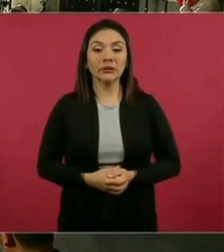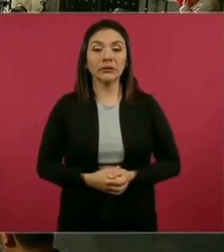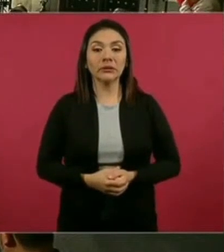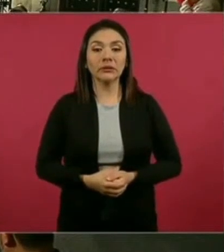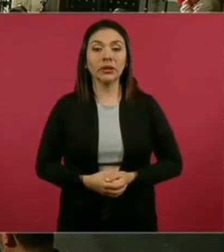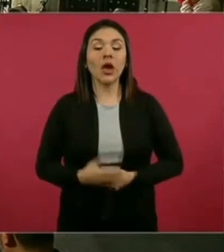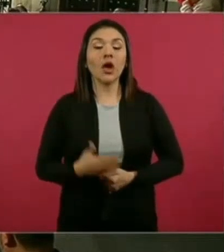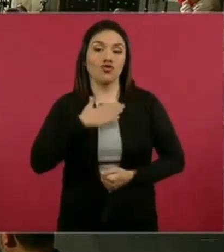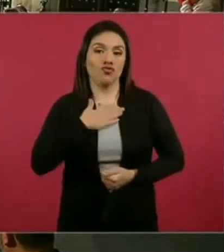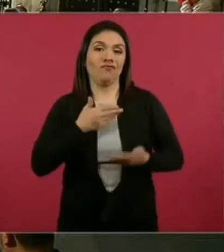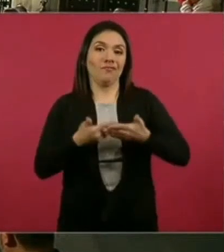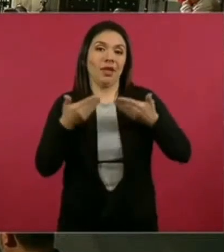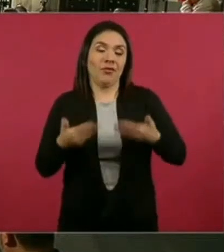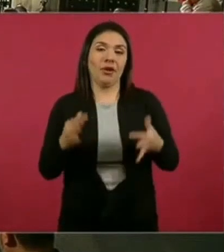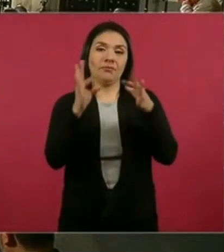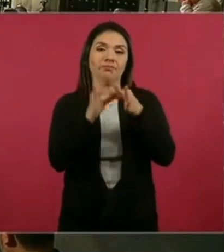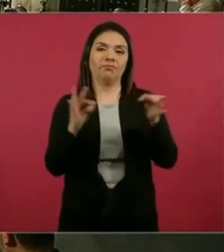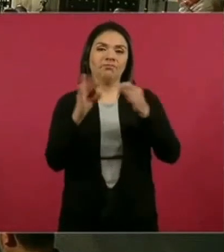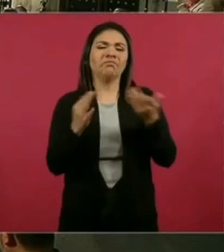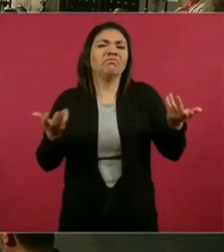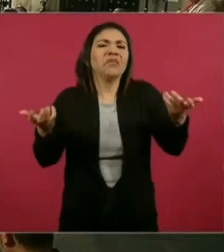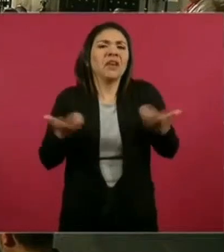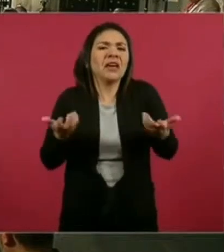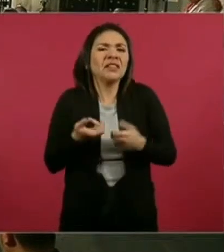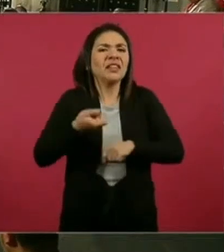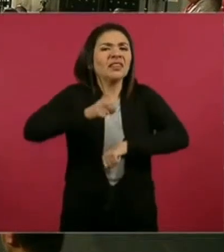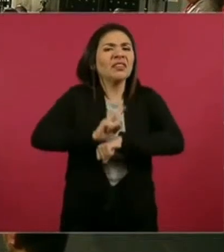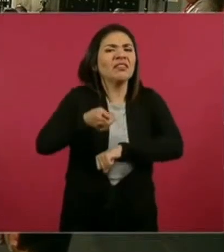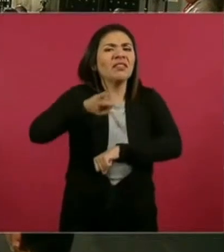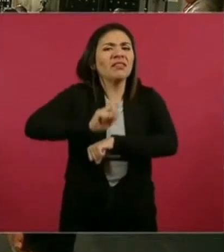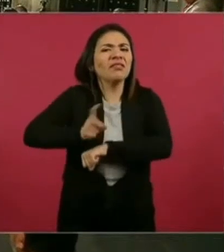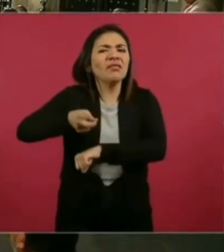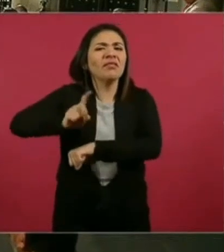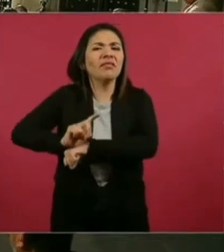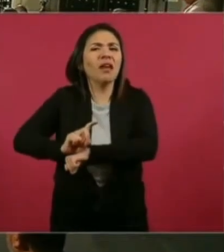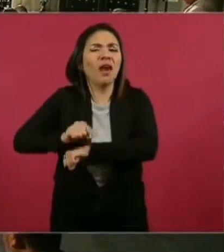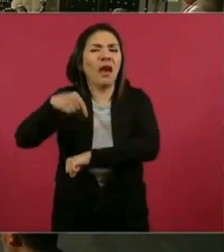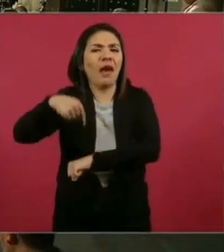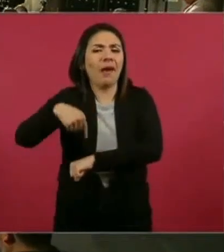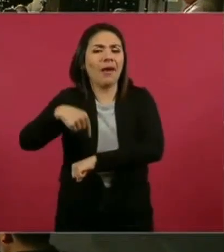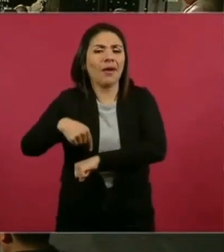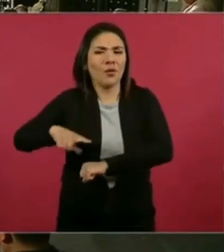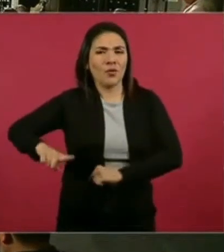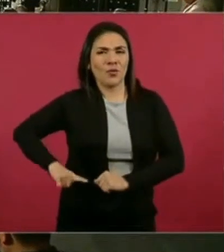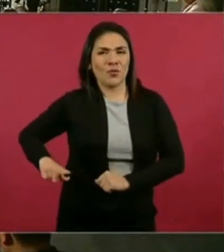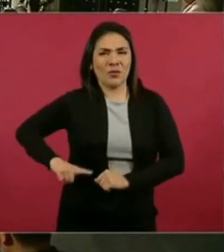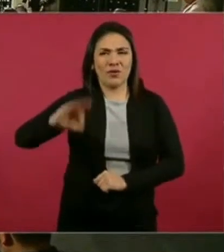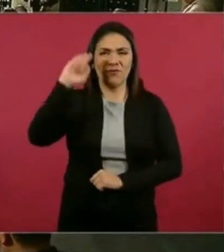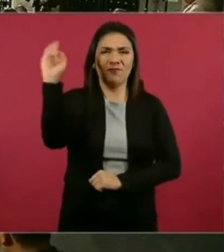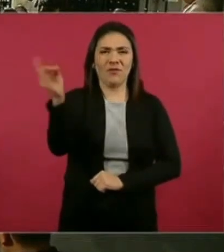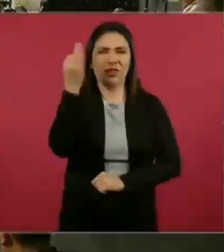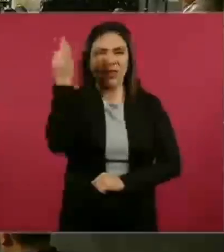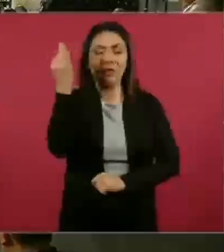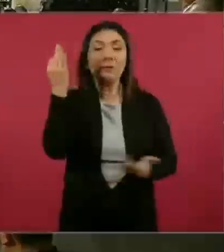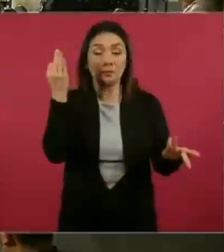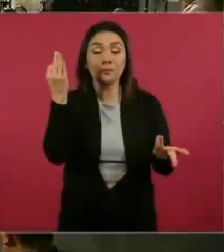A mí me toca explicar qué es lo que se hace diariamente en el Gobierno federal